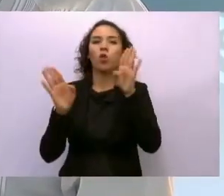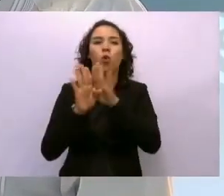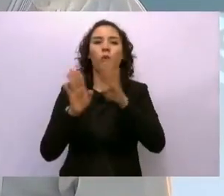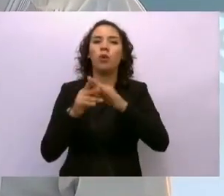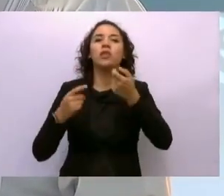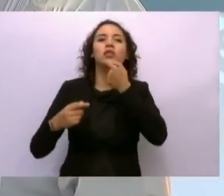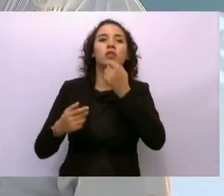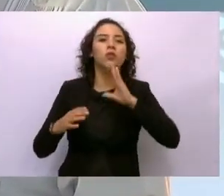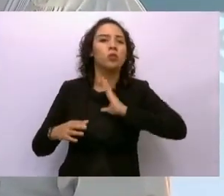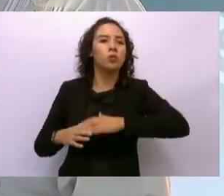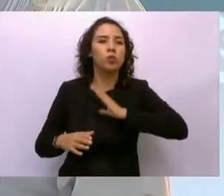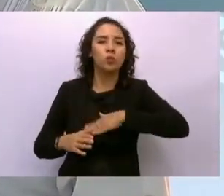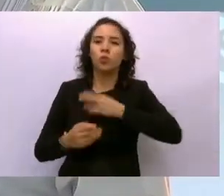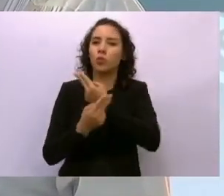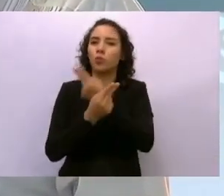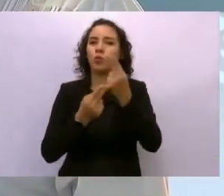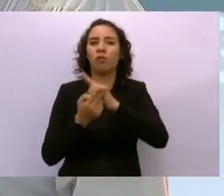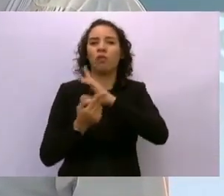cáncer,